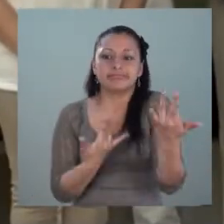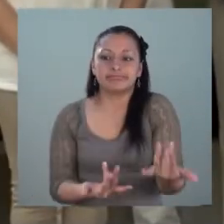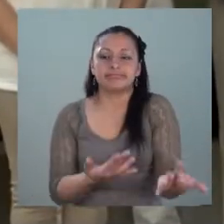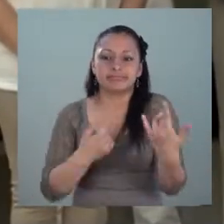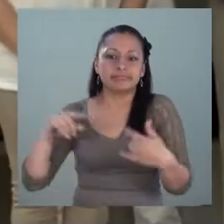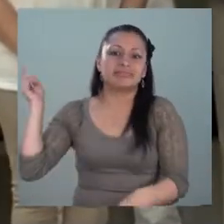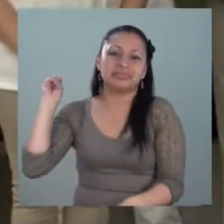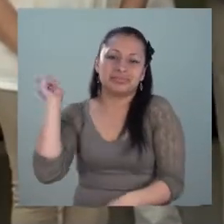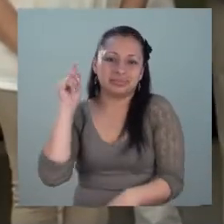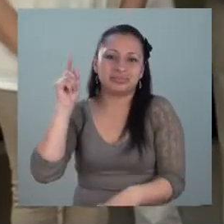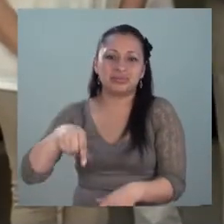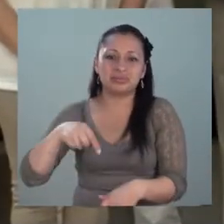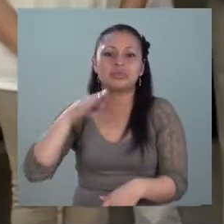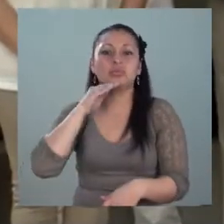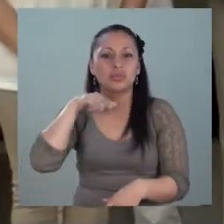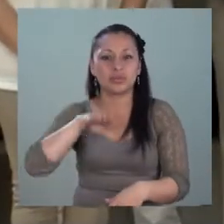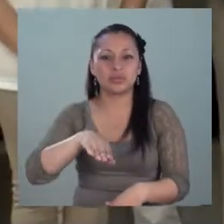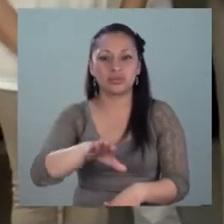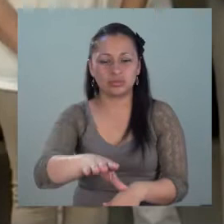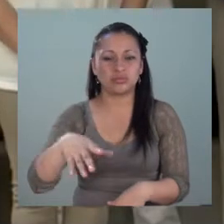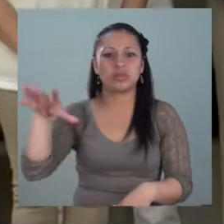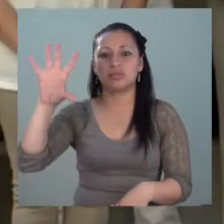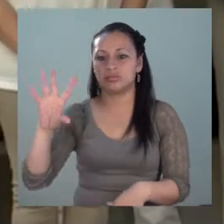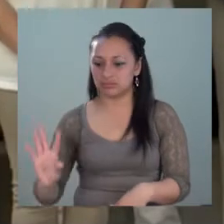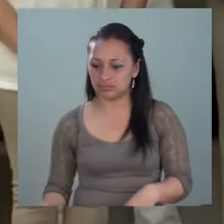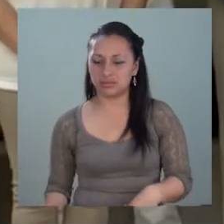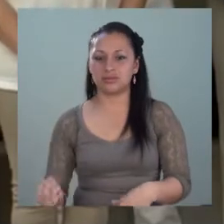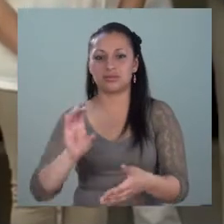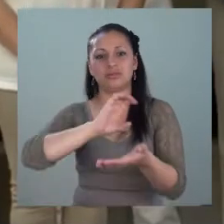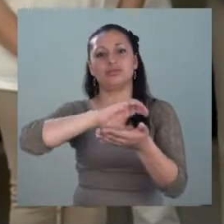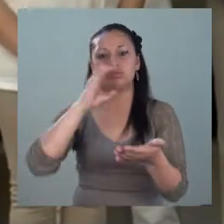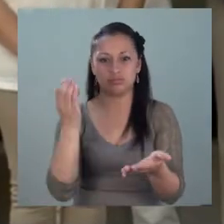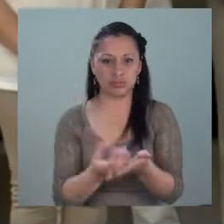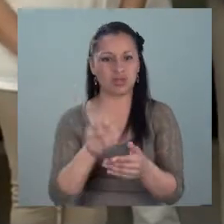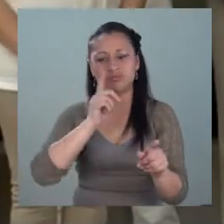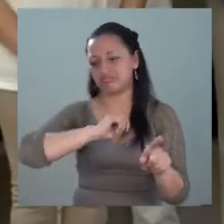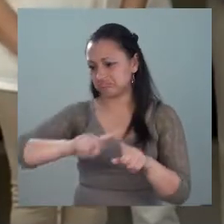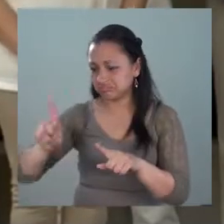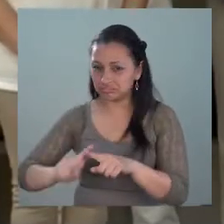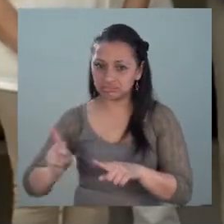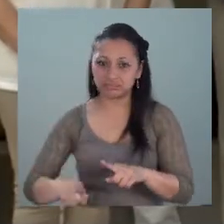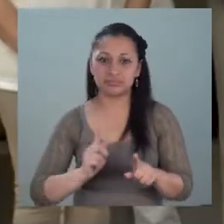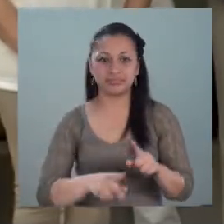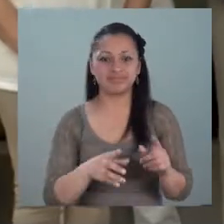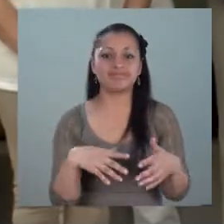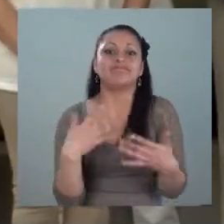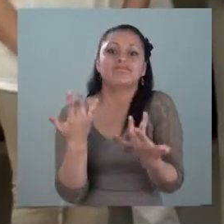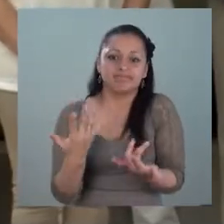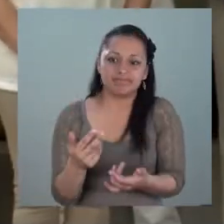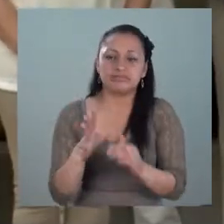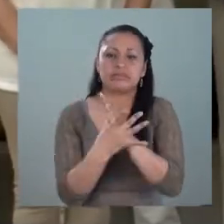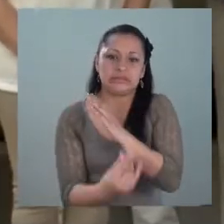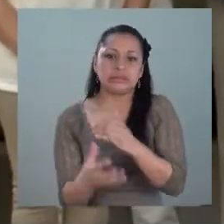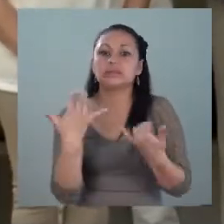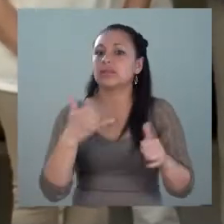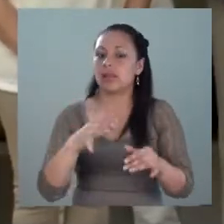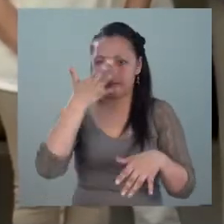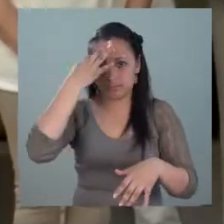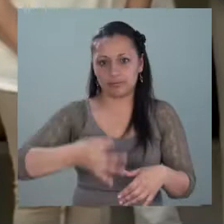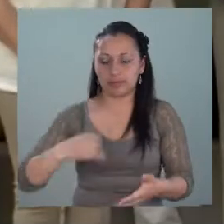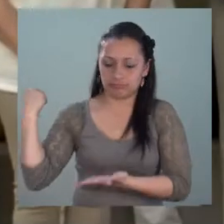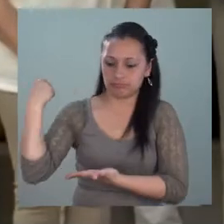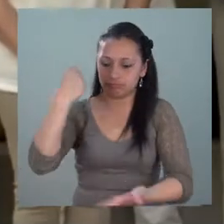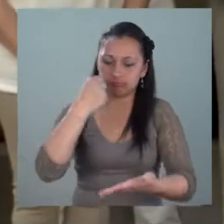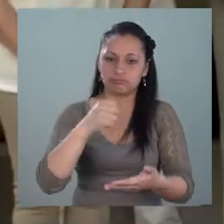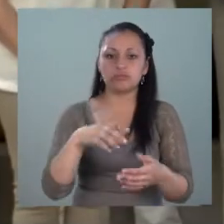infinita que tenemos los colombianos con Buenaventura, con Tumaco, con toda la costa pacífica, se comience a